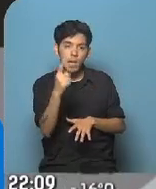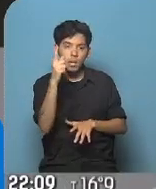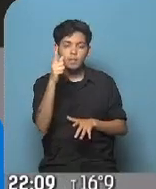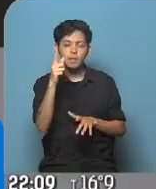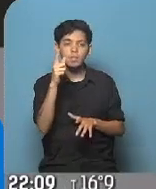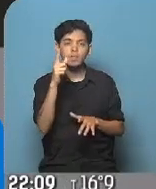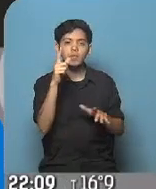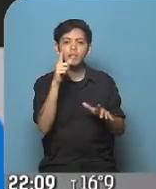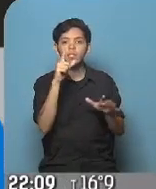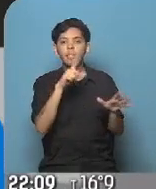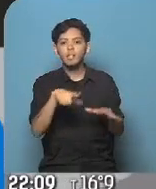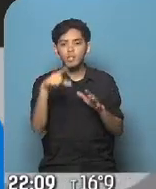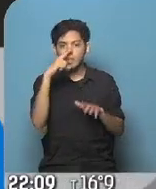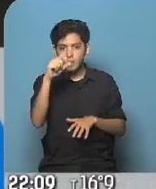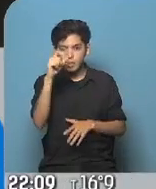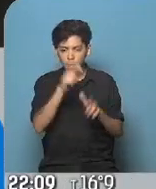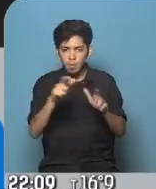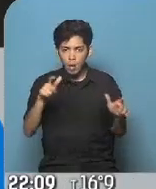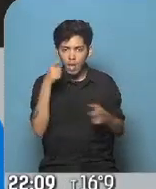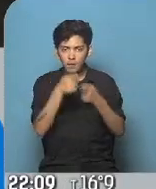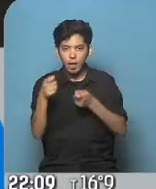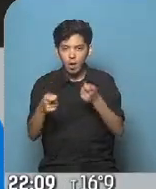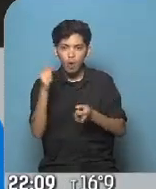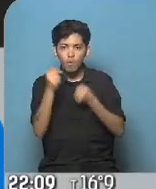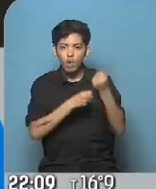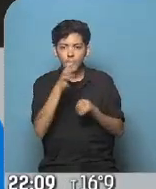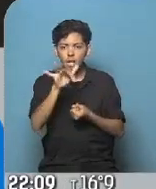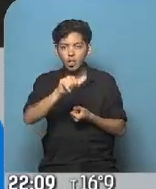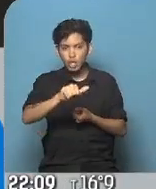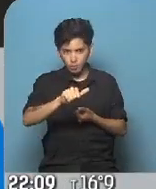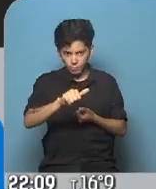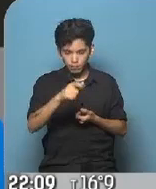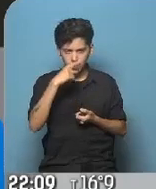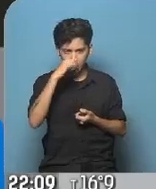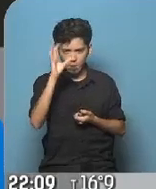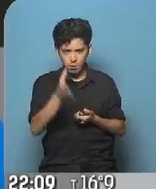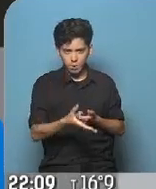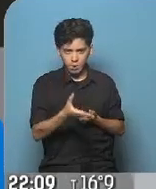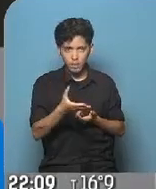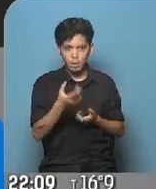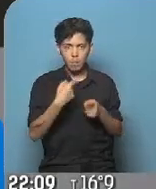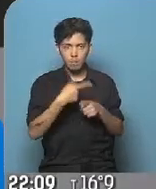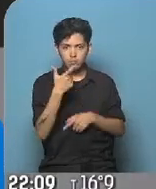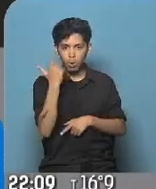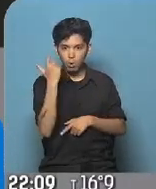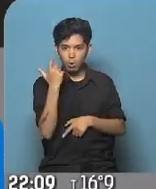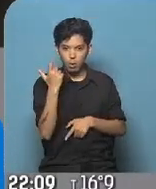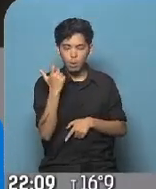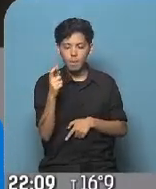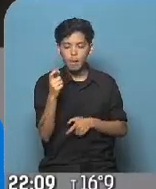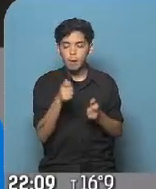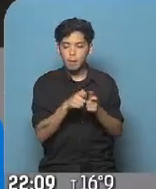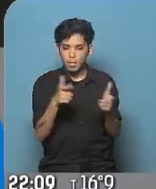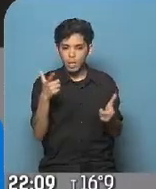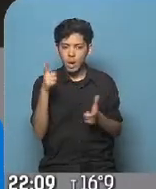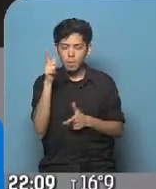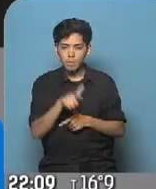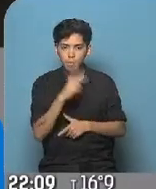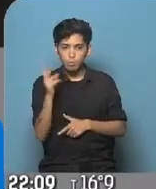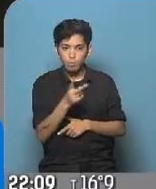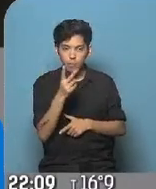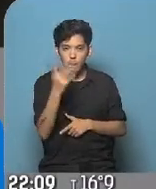786.870 personas asesinadas en violencia cotidiana. 70% de ellas por armas de fuego. La mayoría de las víctimas, en este caso,